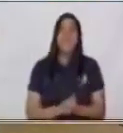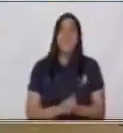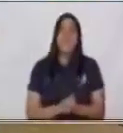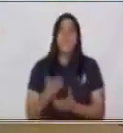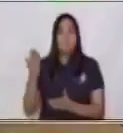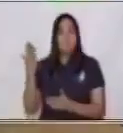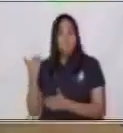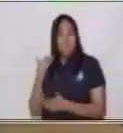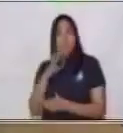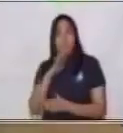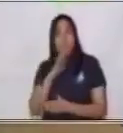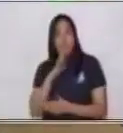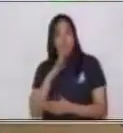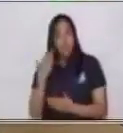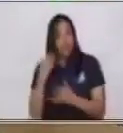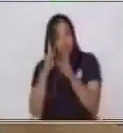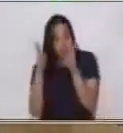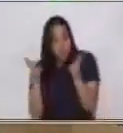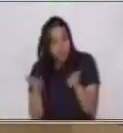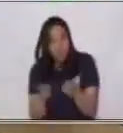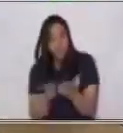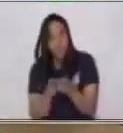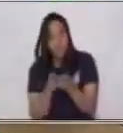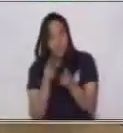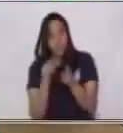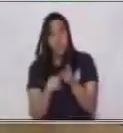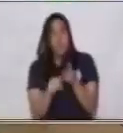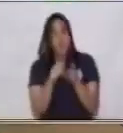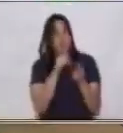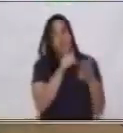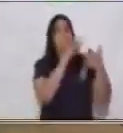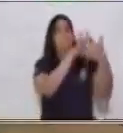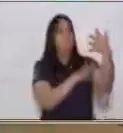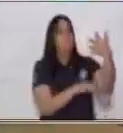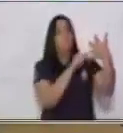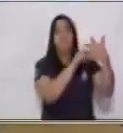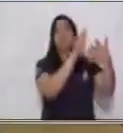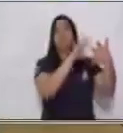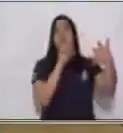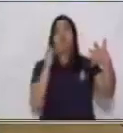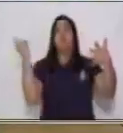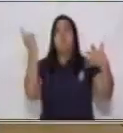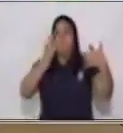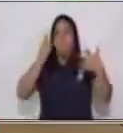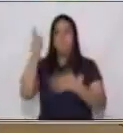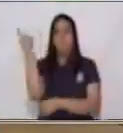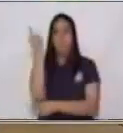Hablamos que el resumen lo hacemos a partir de lo más importante. Entonces,